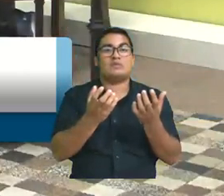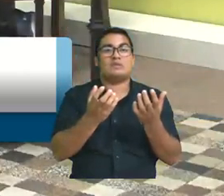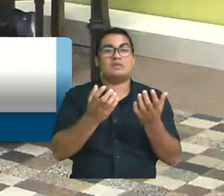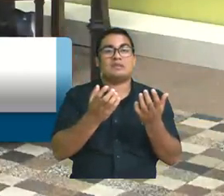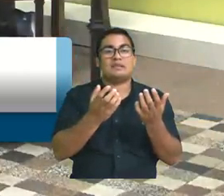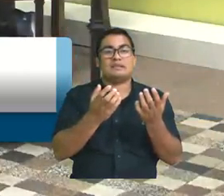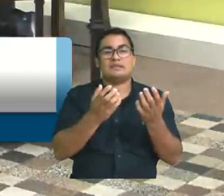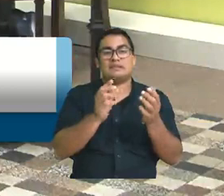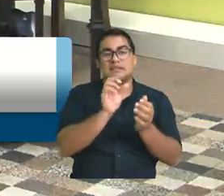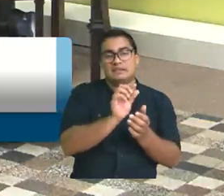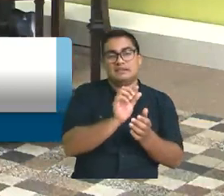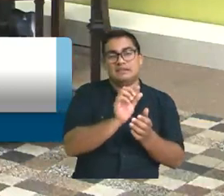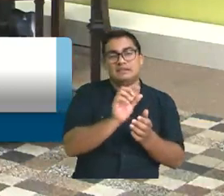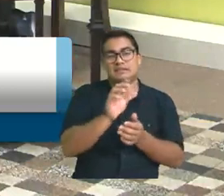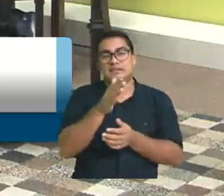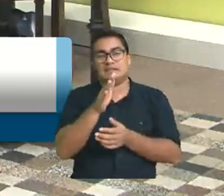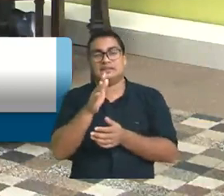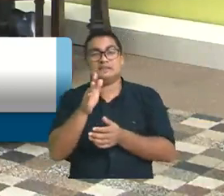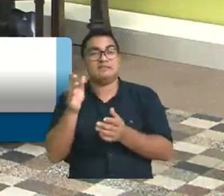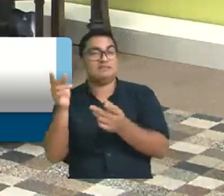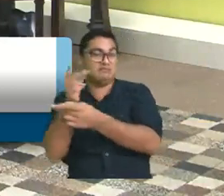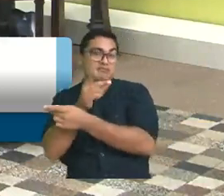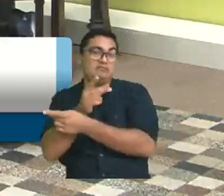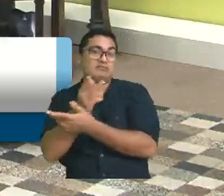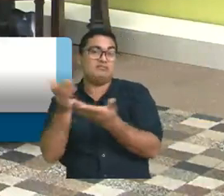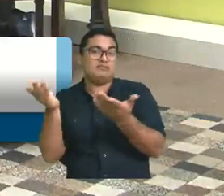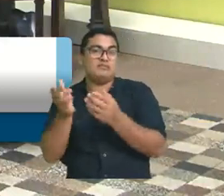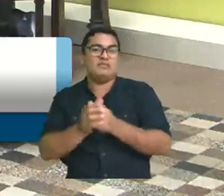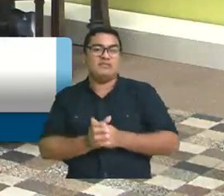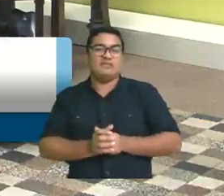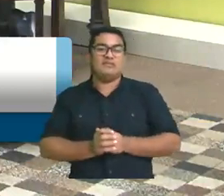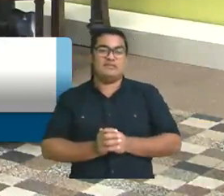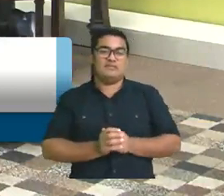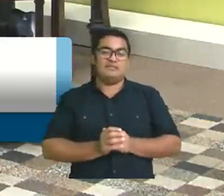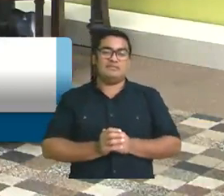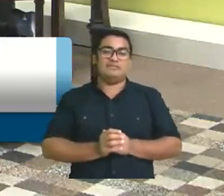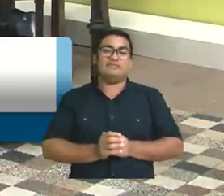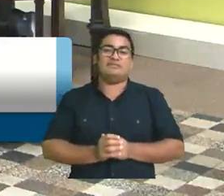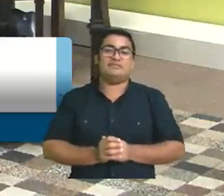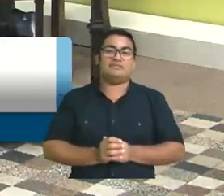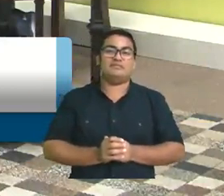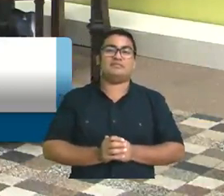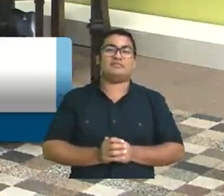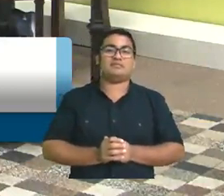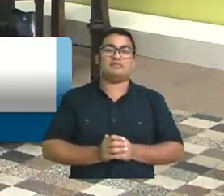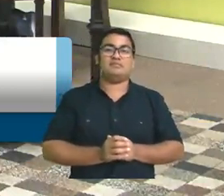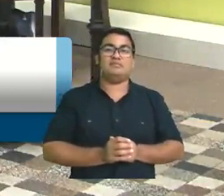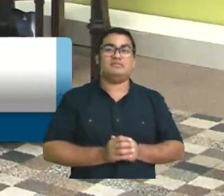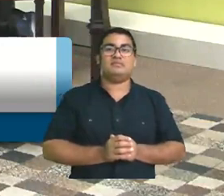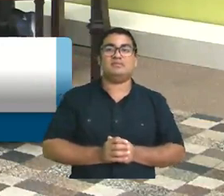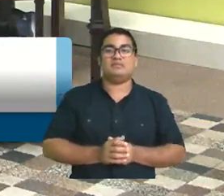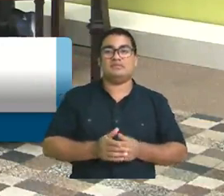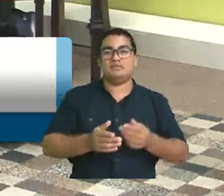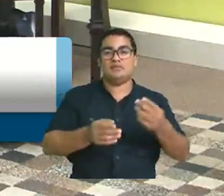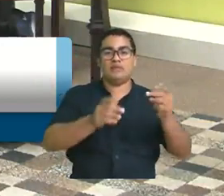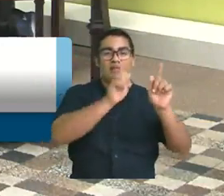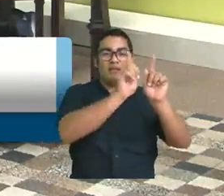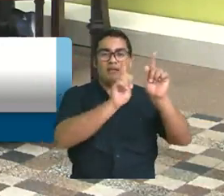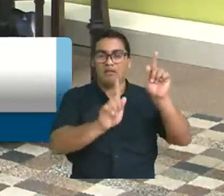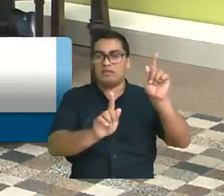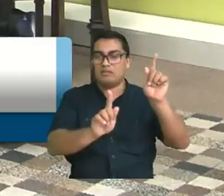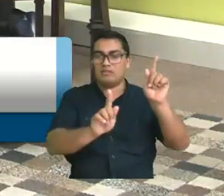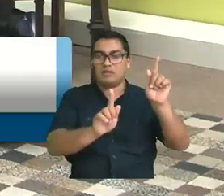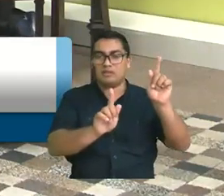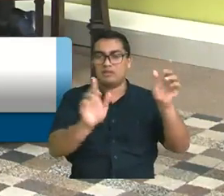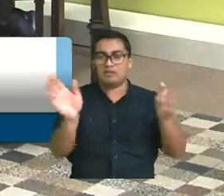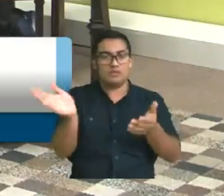intermedio, agudo y grave, doctora? Bueno, ya una clasificación así como tal no existe, pero sí